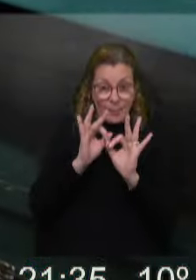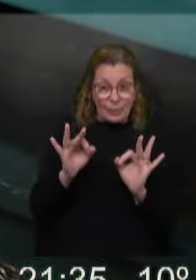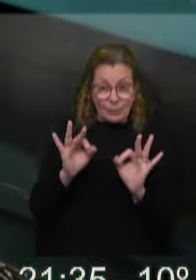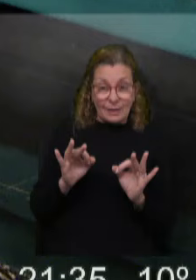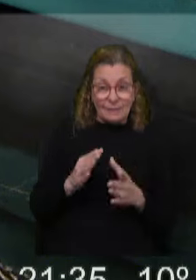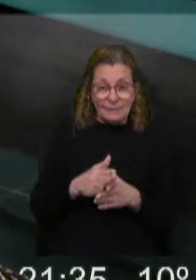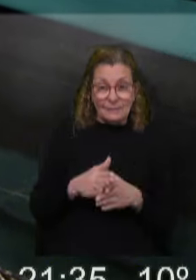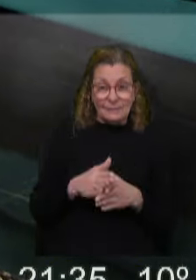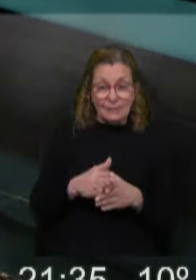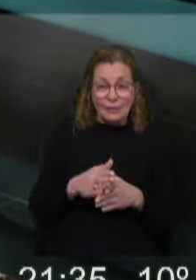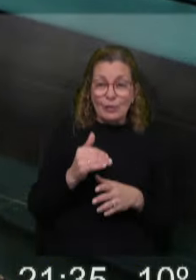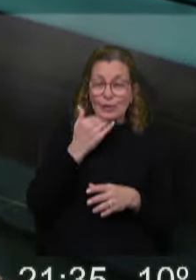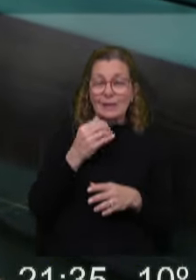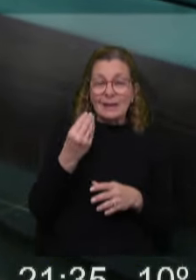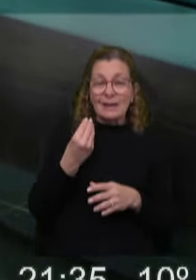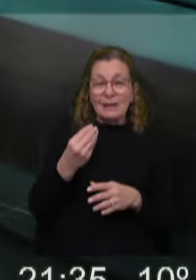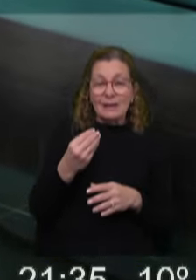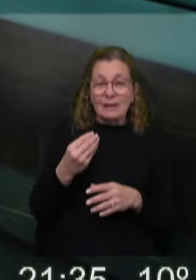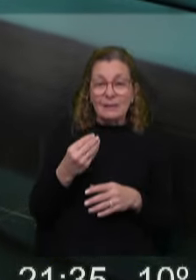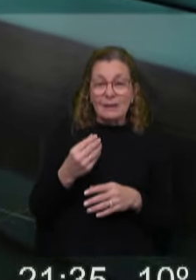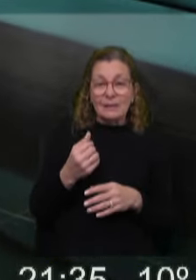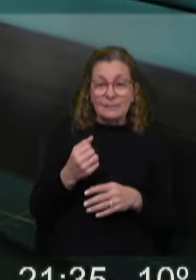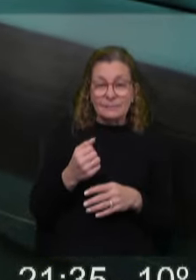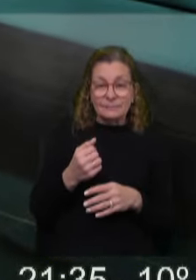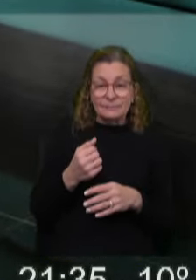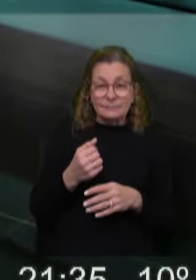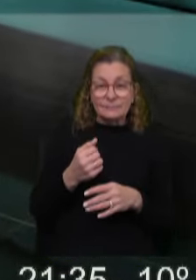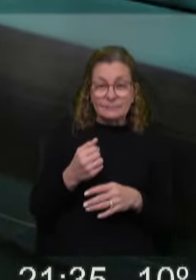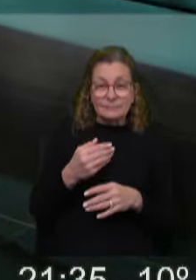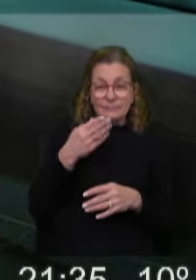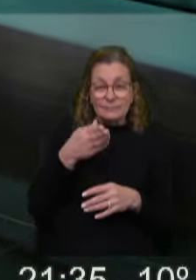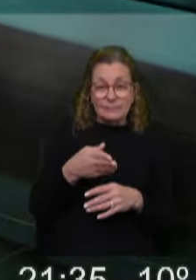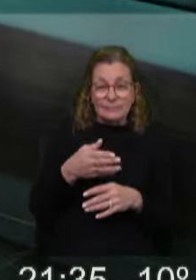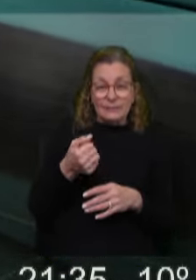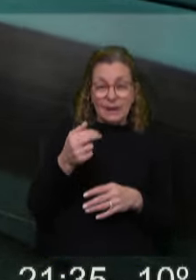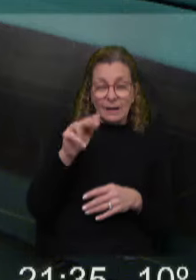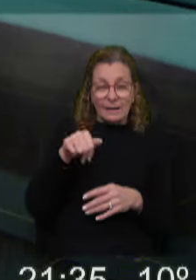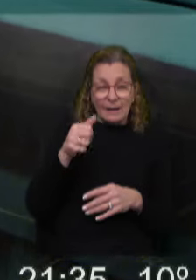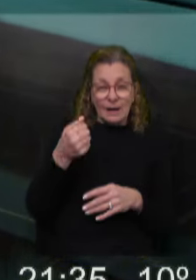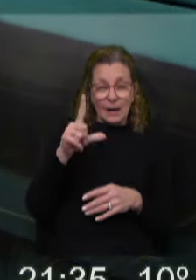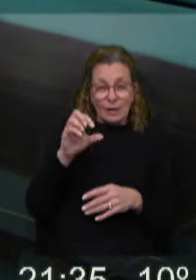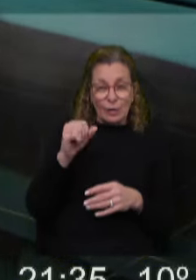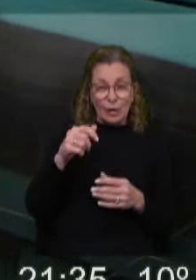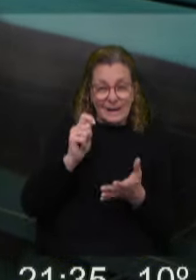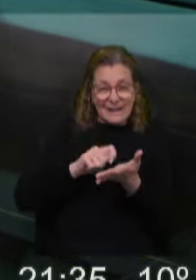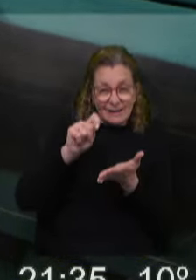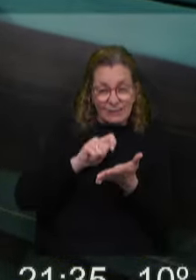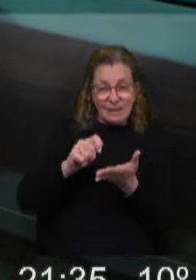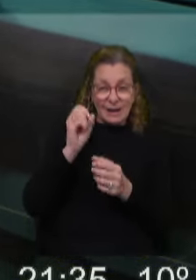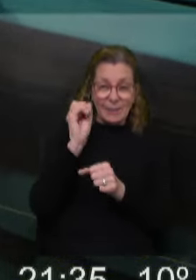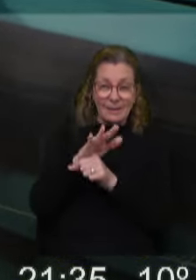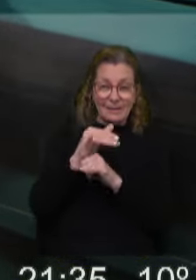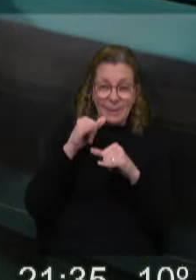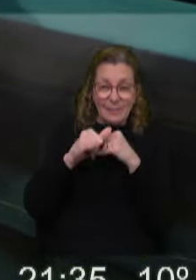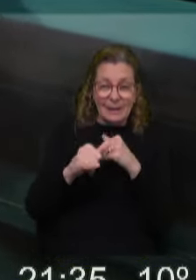ello, no sé qué es. Pero te lanzás, decís, o sea, voy, no sé, a Arnaldo Antunes le escribiste, conseguiste el mail. Sí, sí, sí, Arnaldo le mandé el